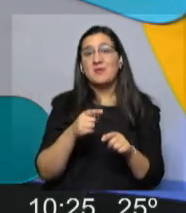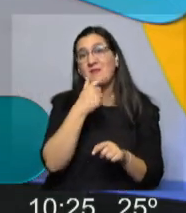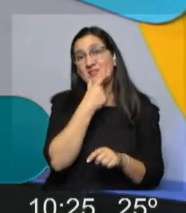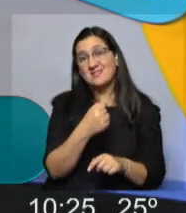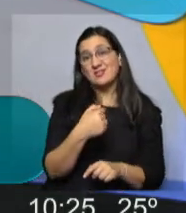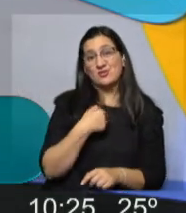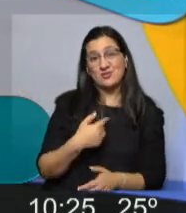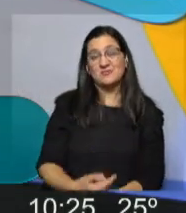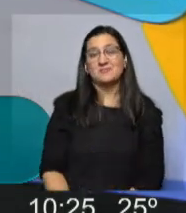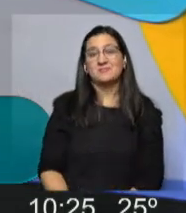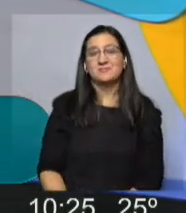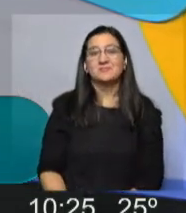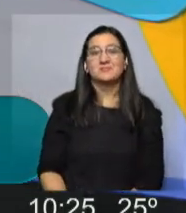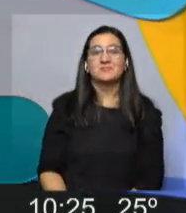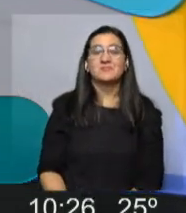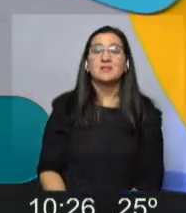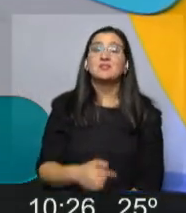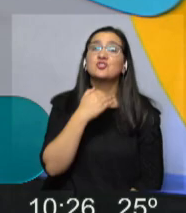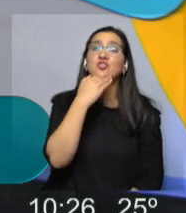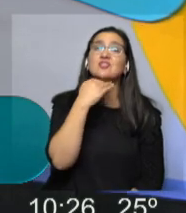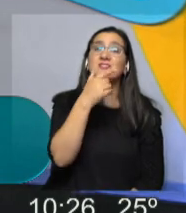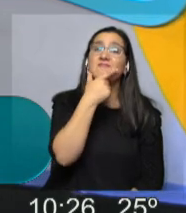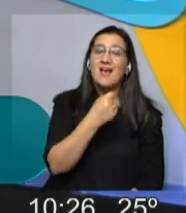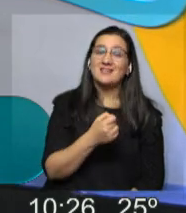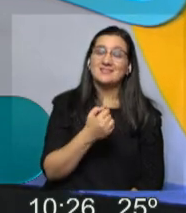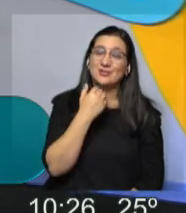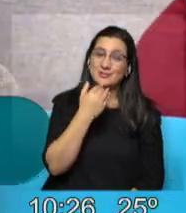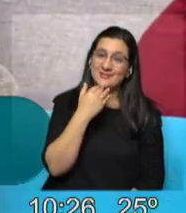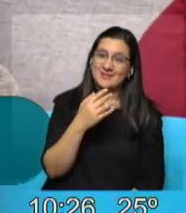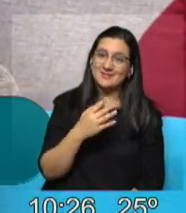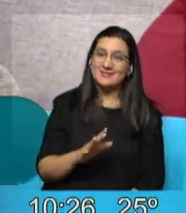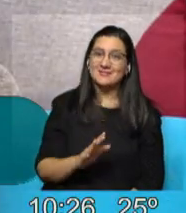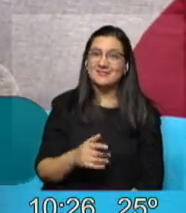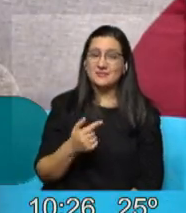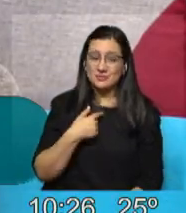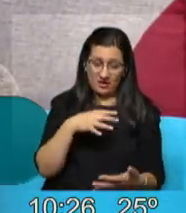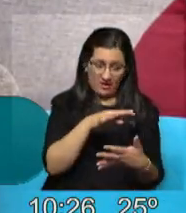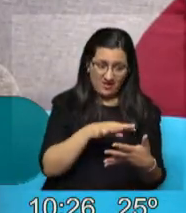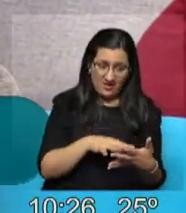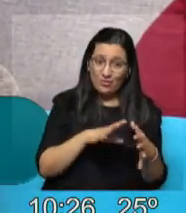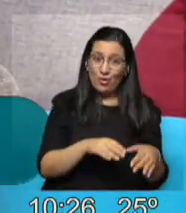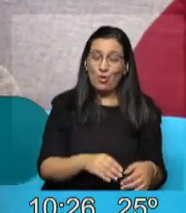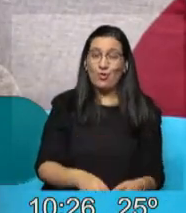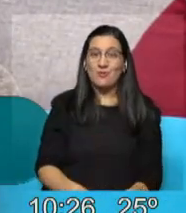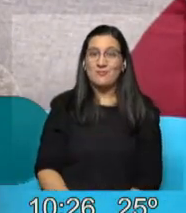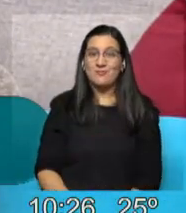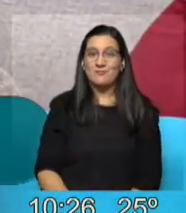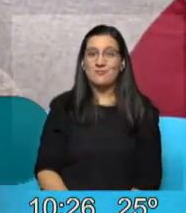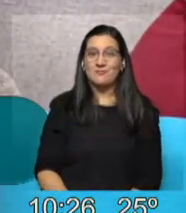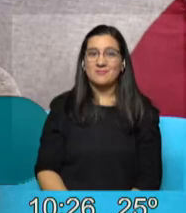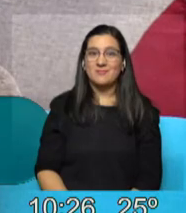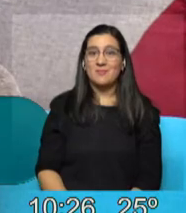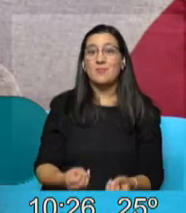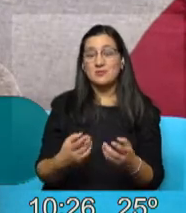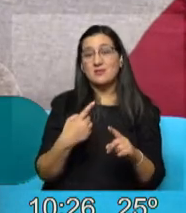que yo. No sé si es fácil. Sí, tenés ahí un pensito y nada más. Yo tenía que gastar todo. Bueno, para eso existen